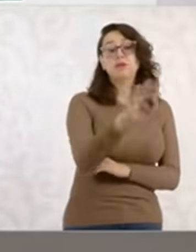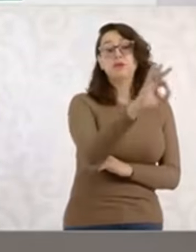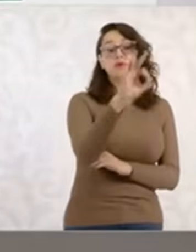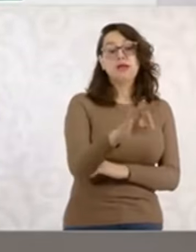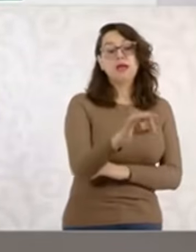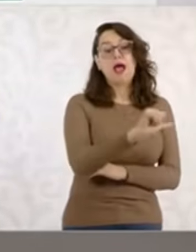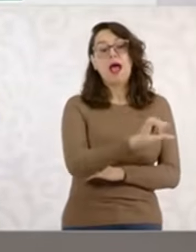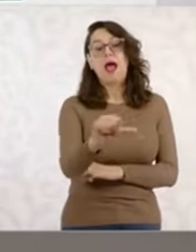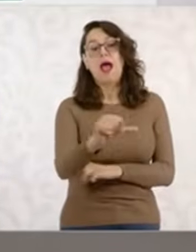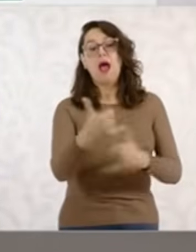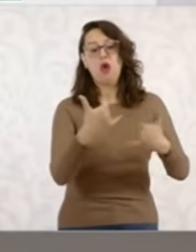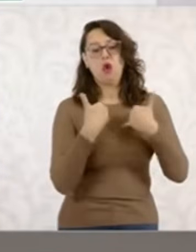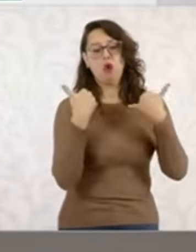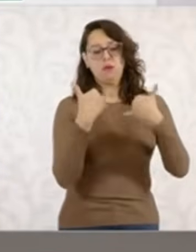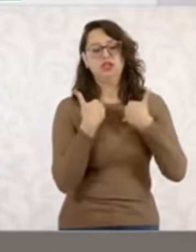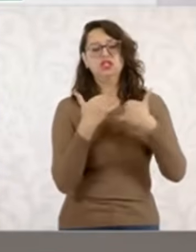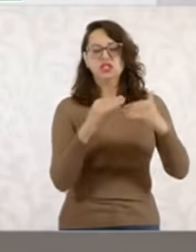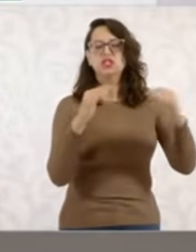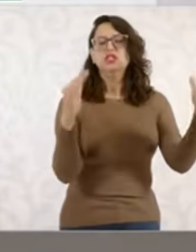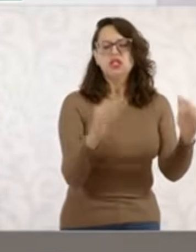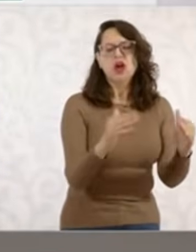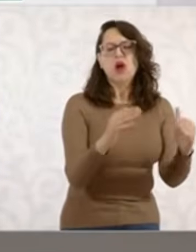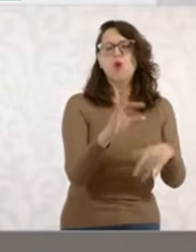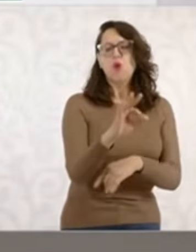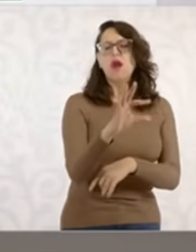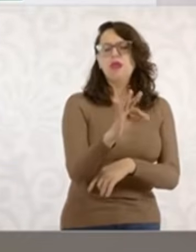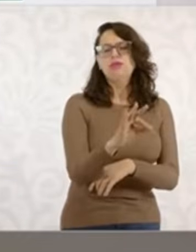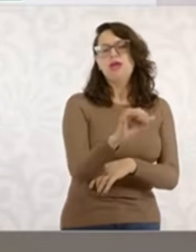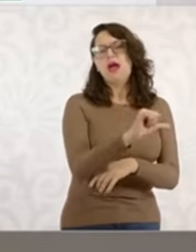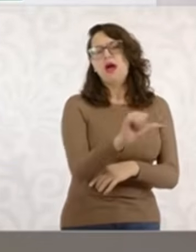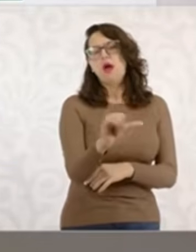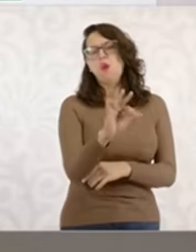vivienda para jóvenes de 40 metros a 45 metros cuadrados,